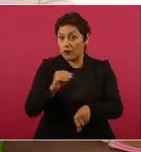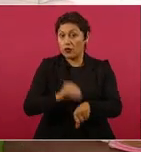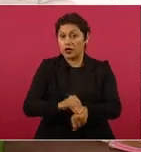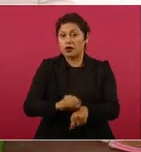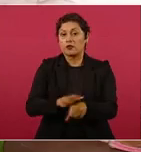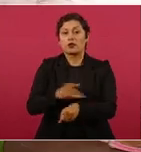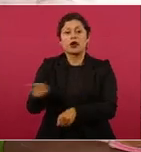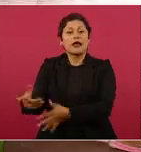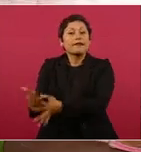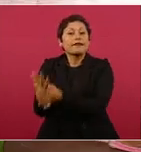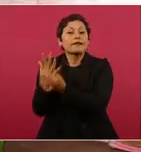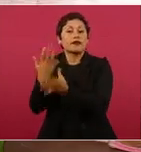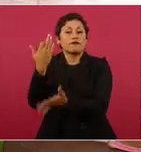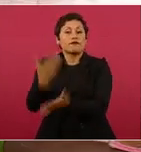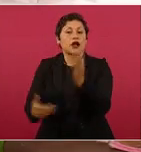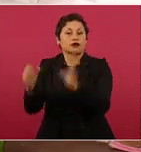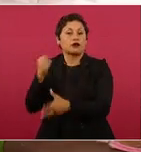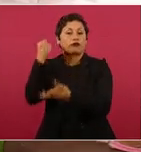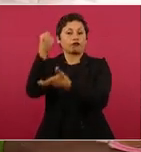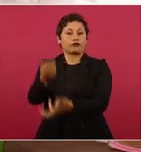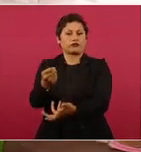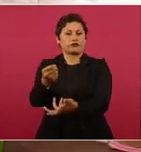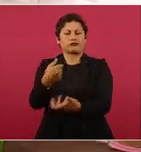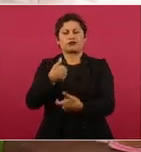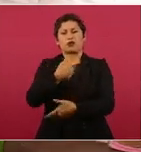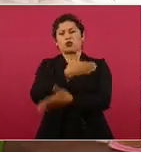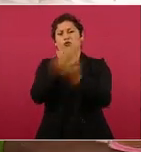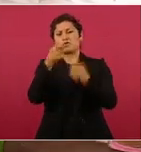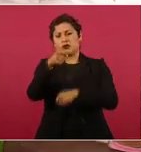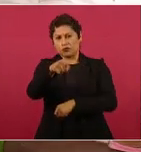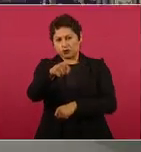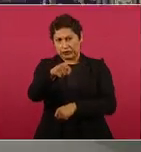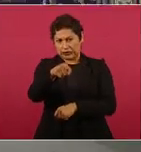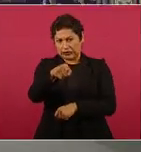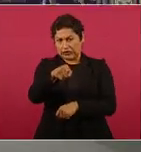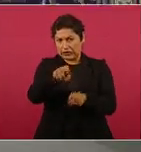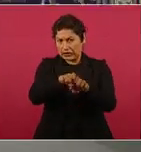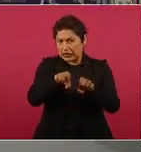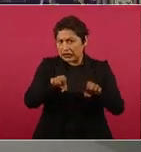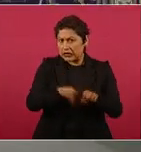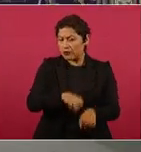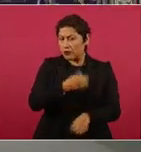recursos. No sé si ustedes como Poder Ejecutivo comparten